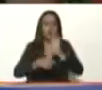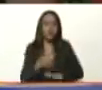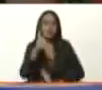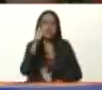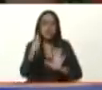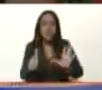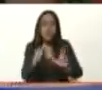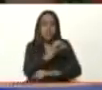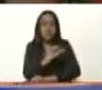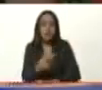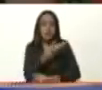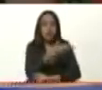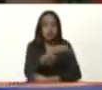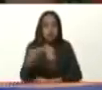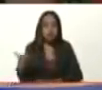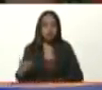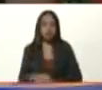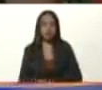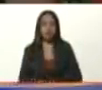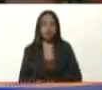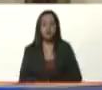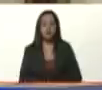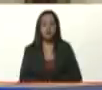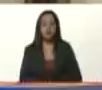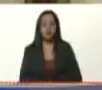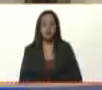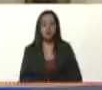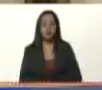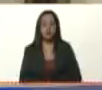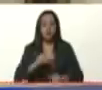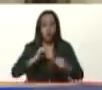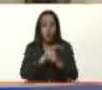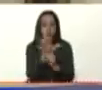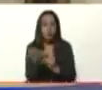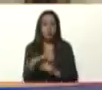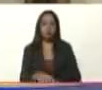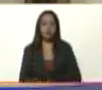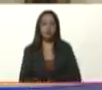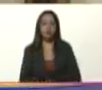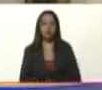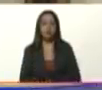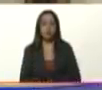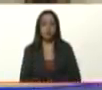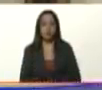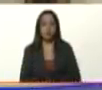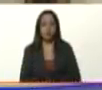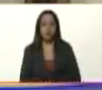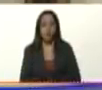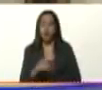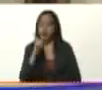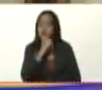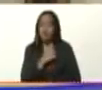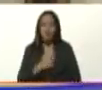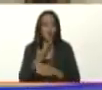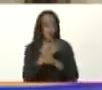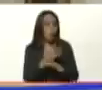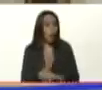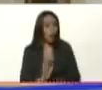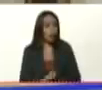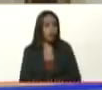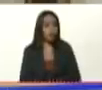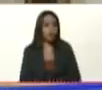6 semanas distribuyendo por todos los medios de comunicación. El coronavirus no es un juego, es